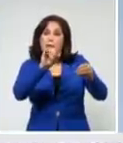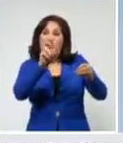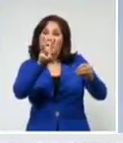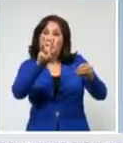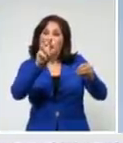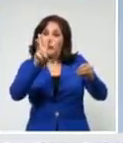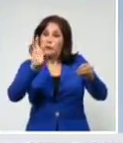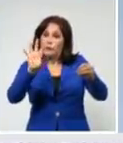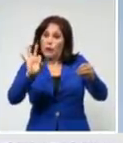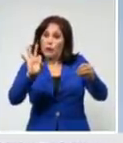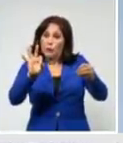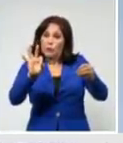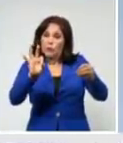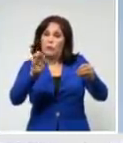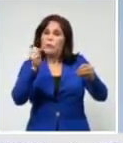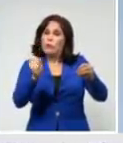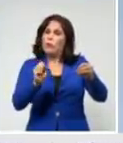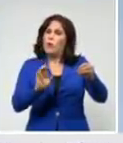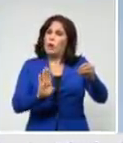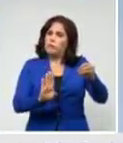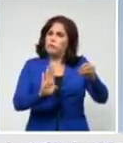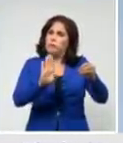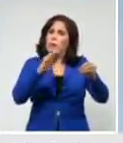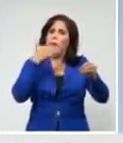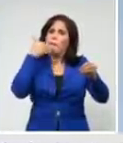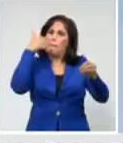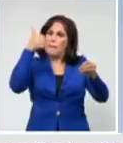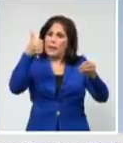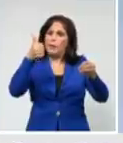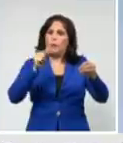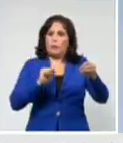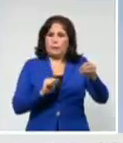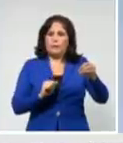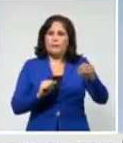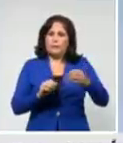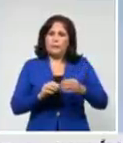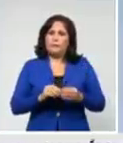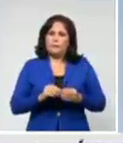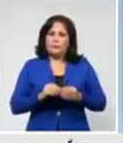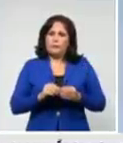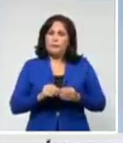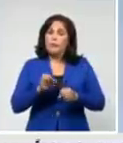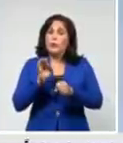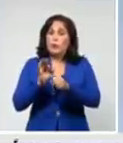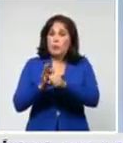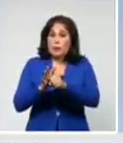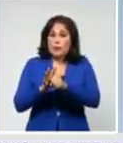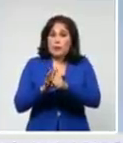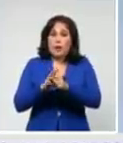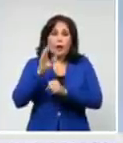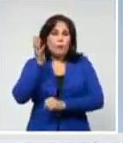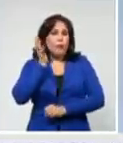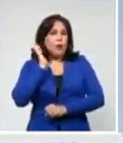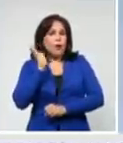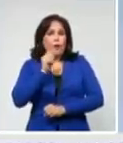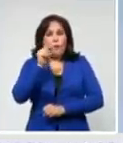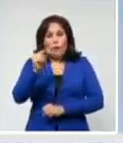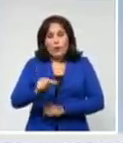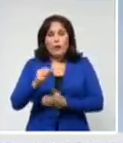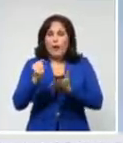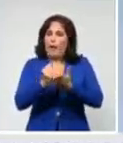638 con una evolución clínica estable. Inicialmente en la conferencia